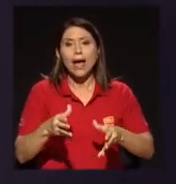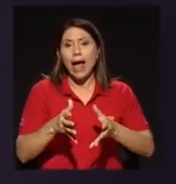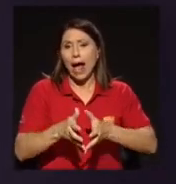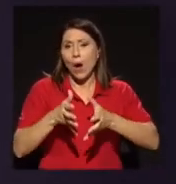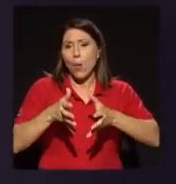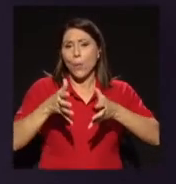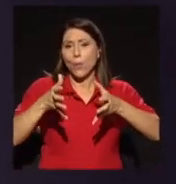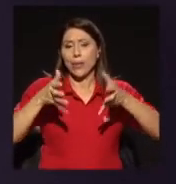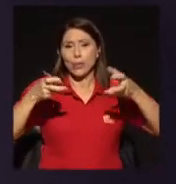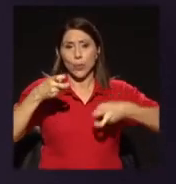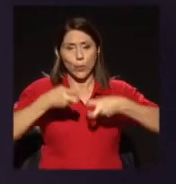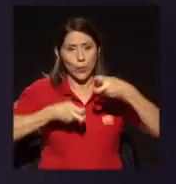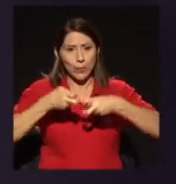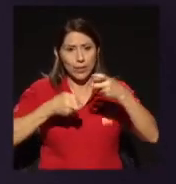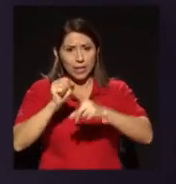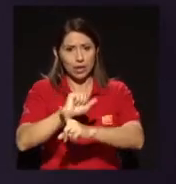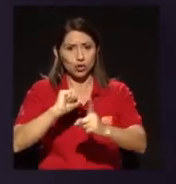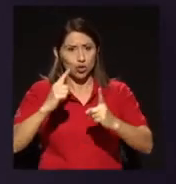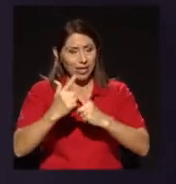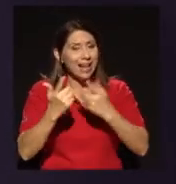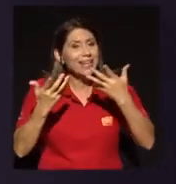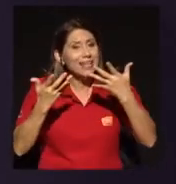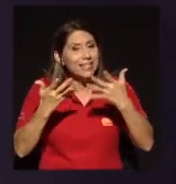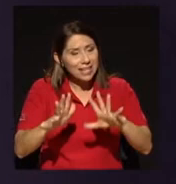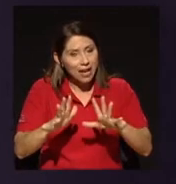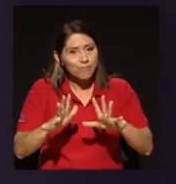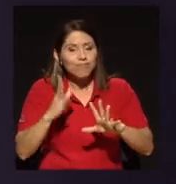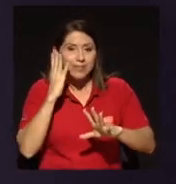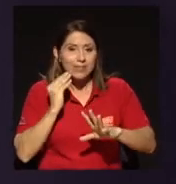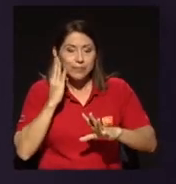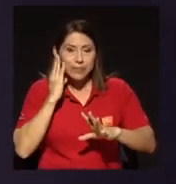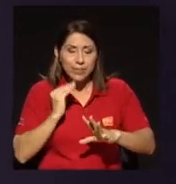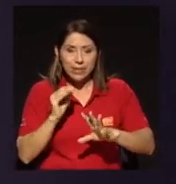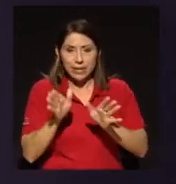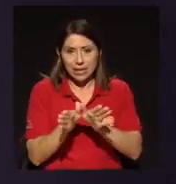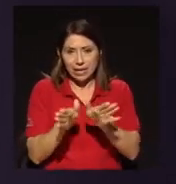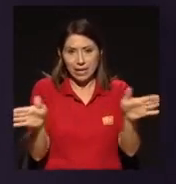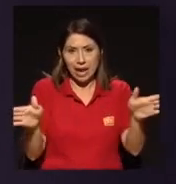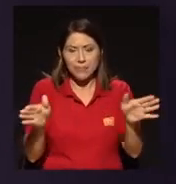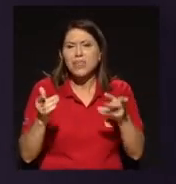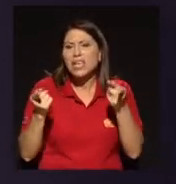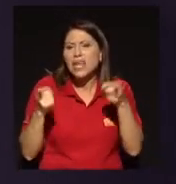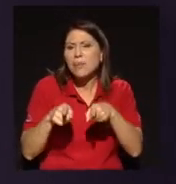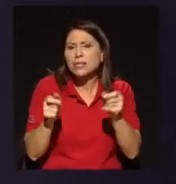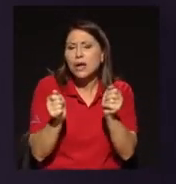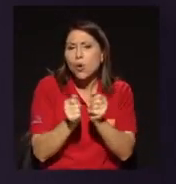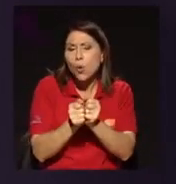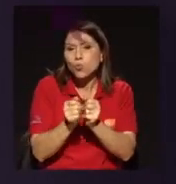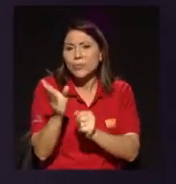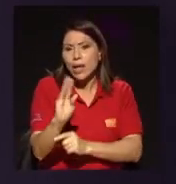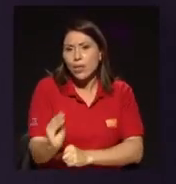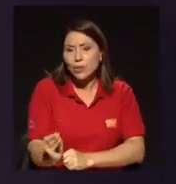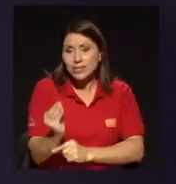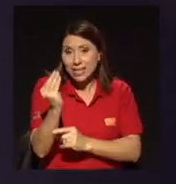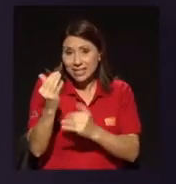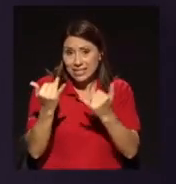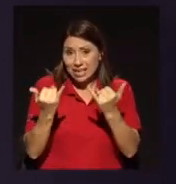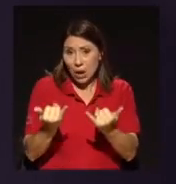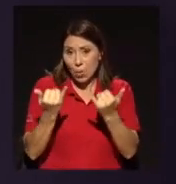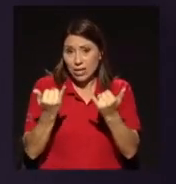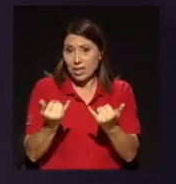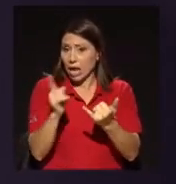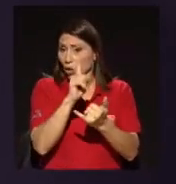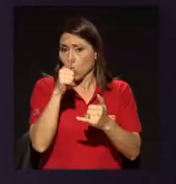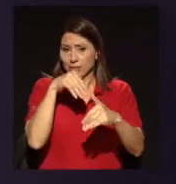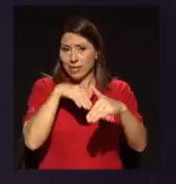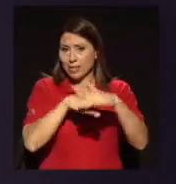problemática social ya vivida per se, digamos, en una manera general. ¿Qué pasa con las personas adolescentes que están excluidas y